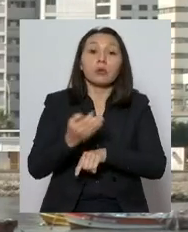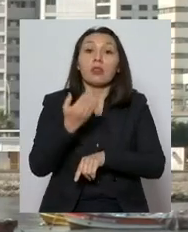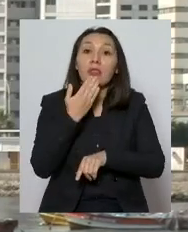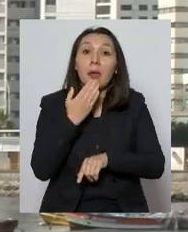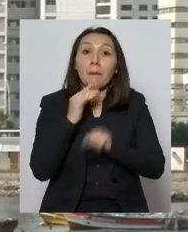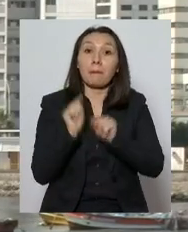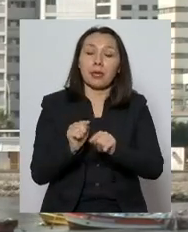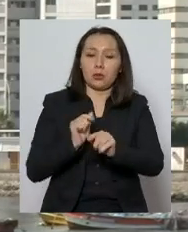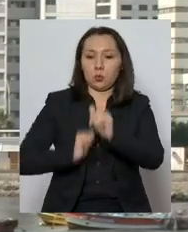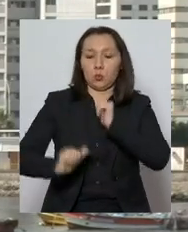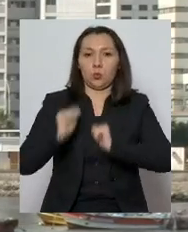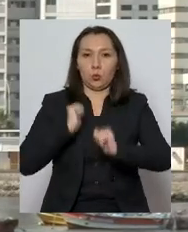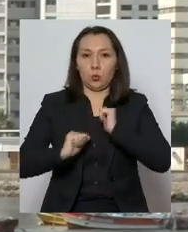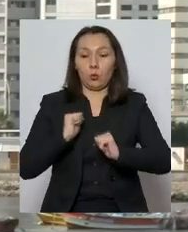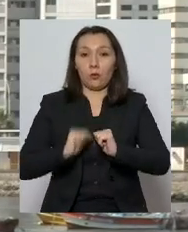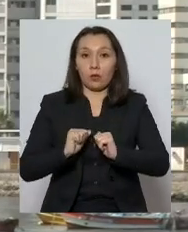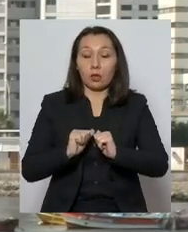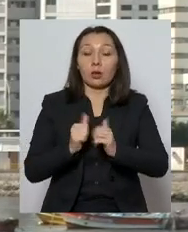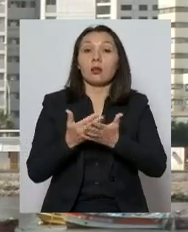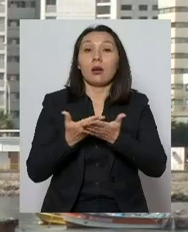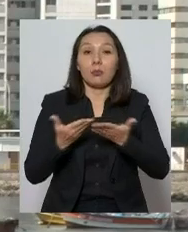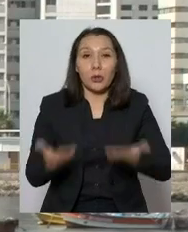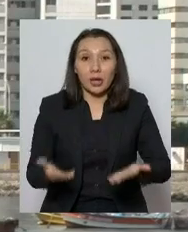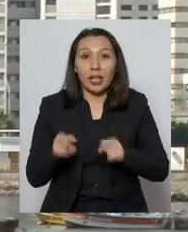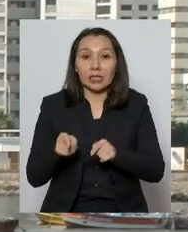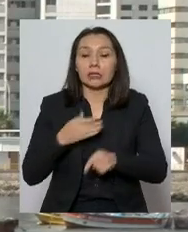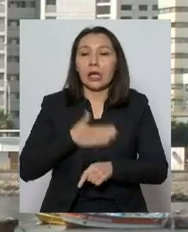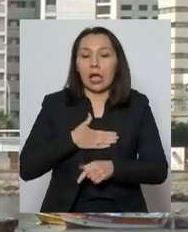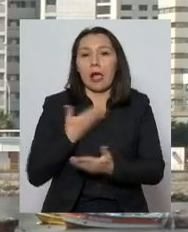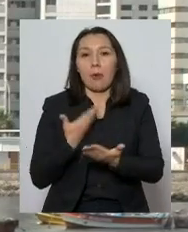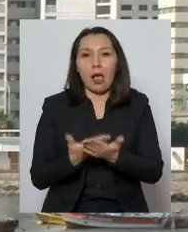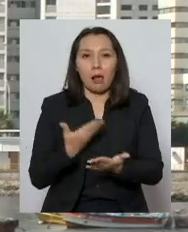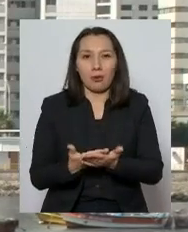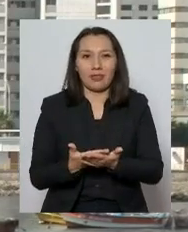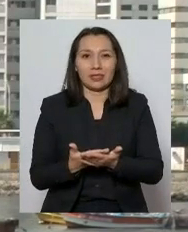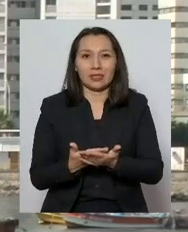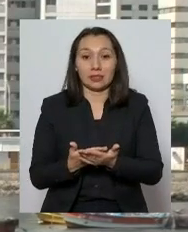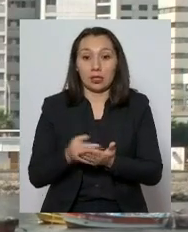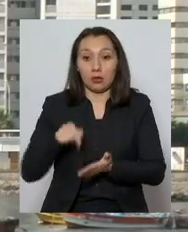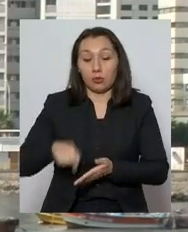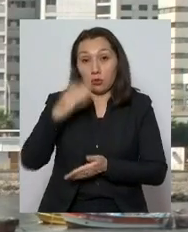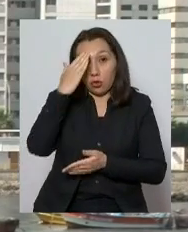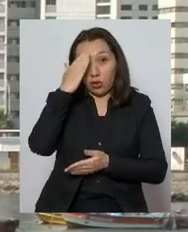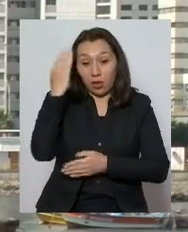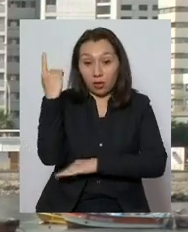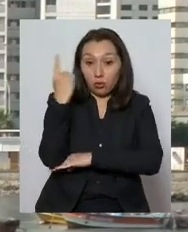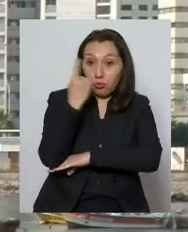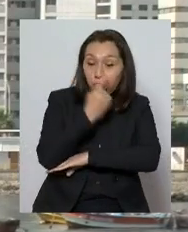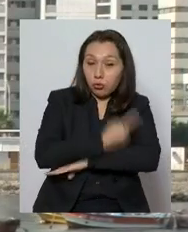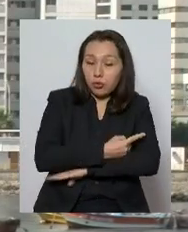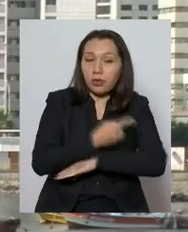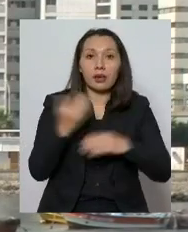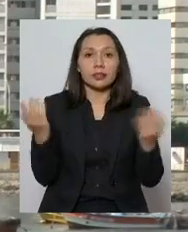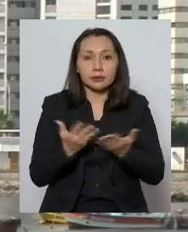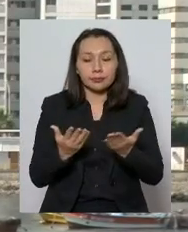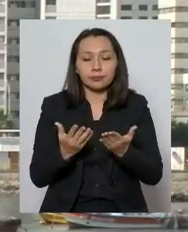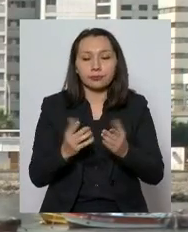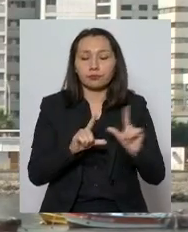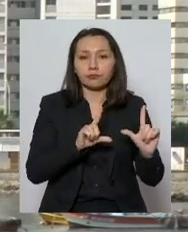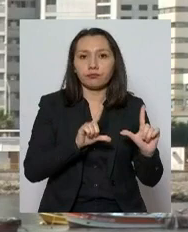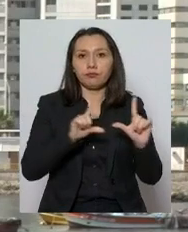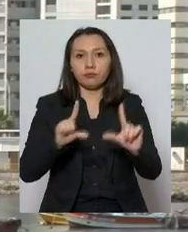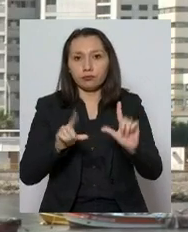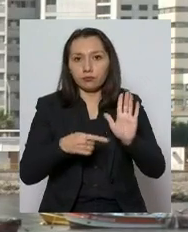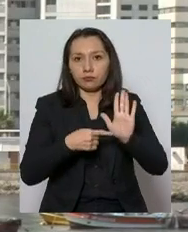también sufre, y que por eso queremos aprovechar el día de hoy, la jornada de hoy, para destacar